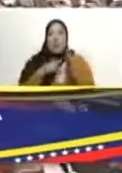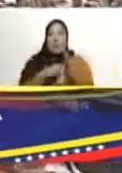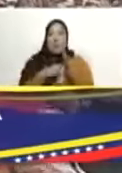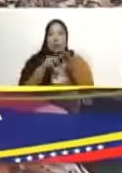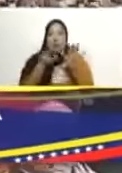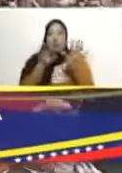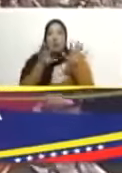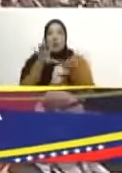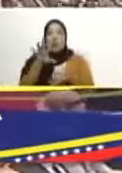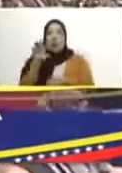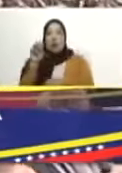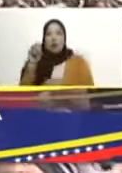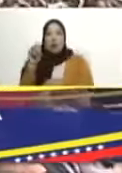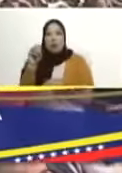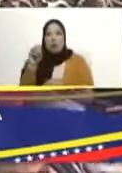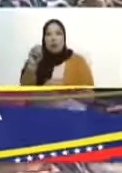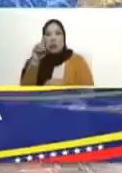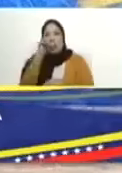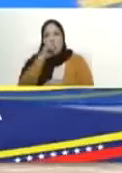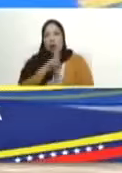1840,